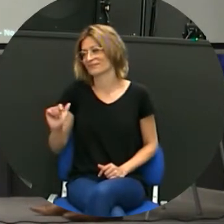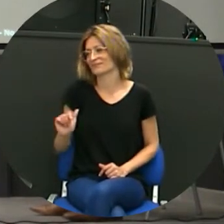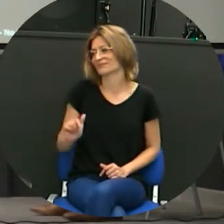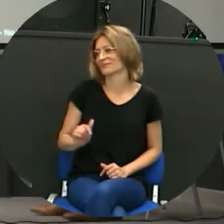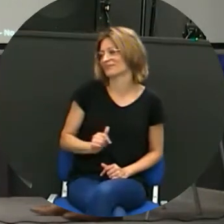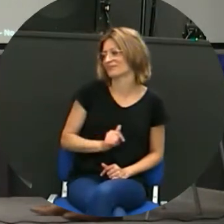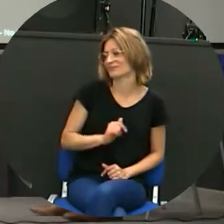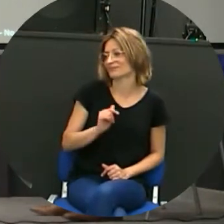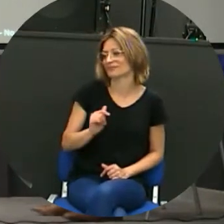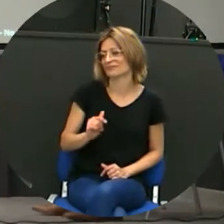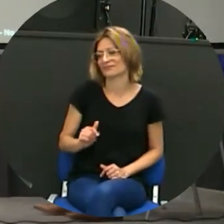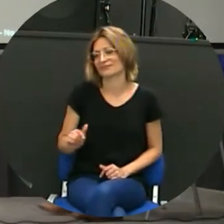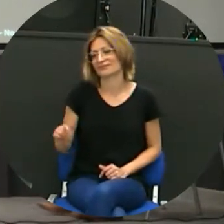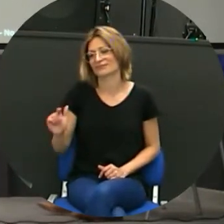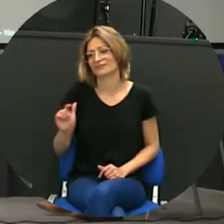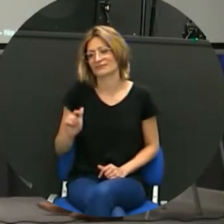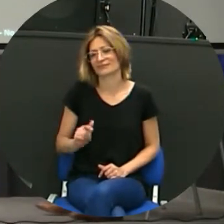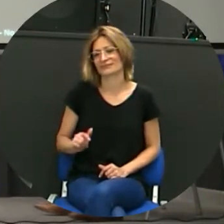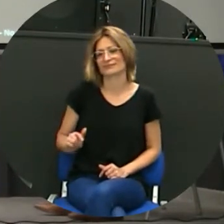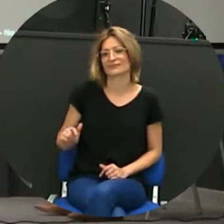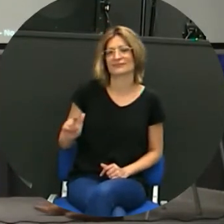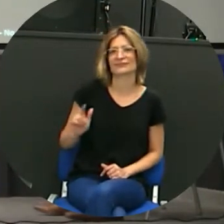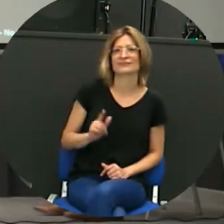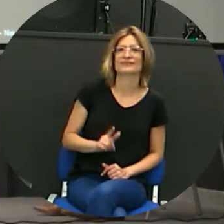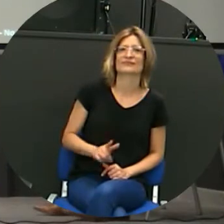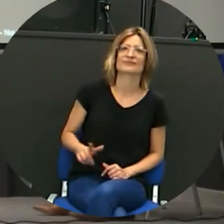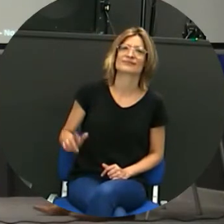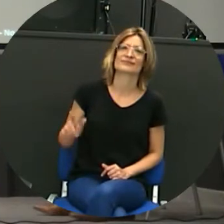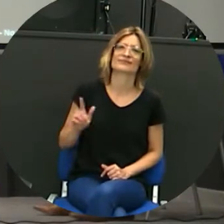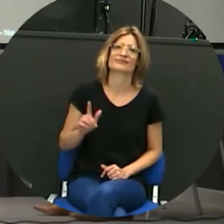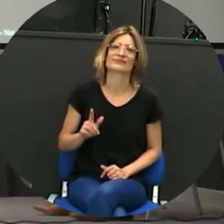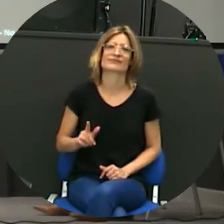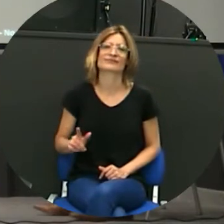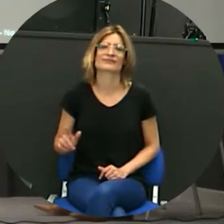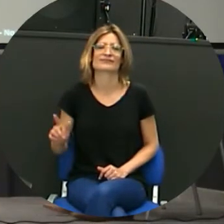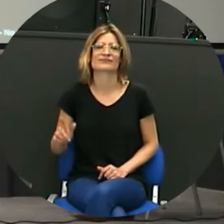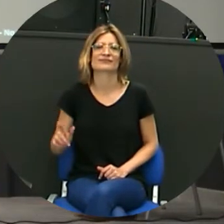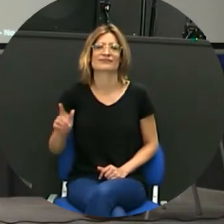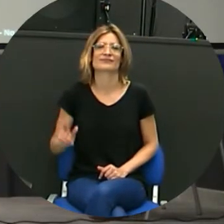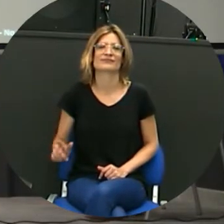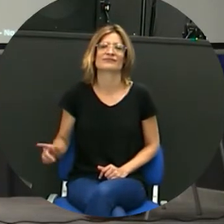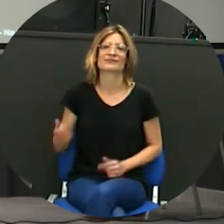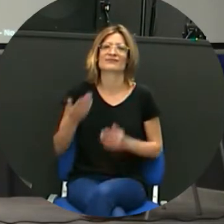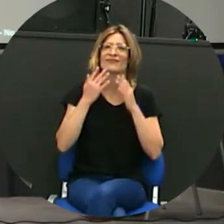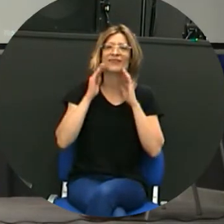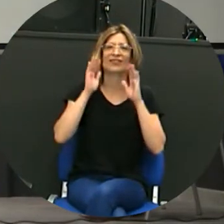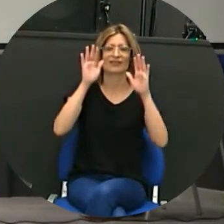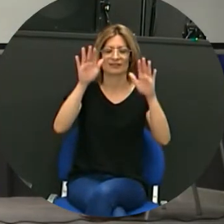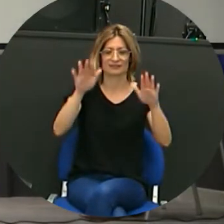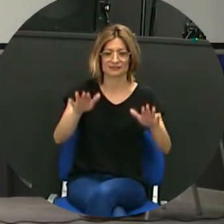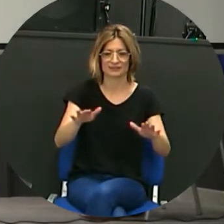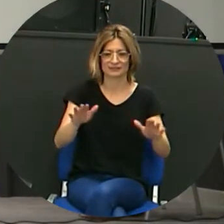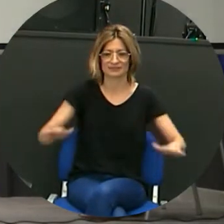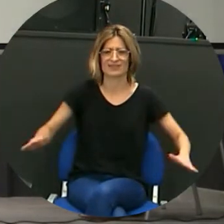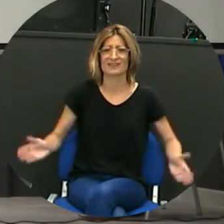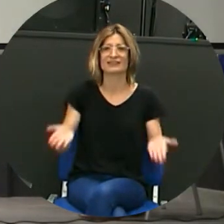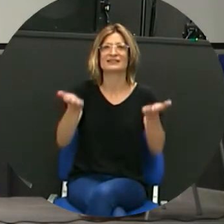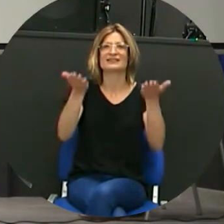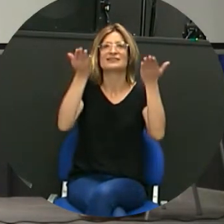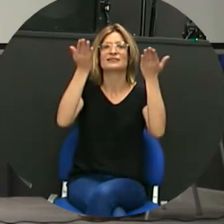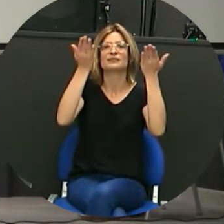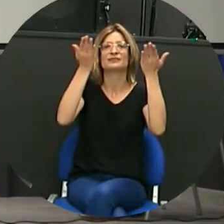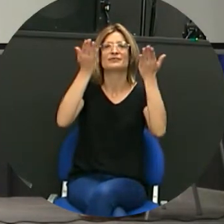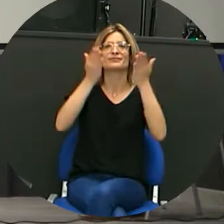autoridad. A ti sea la gloria, la honra y el honor, el poder, hoy y siempre, Señor. Te bendecimos, te exaltamos.